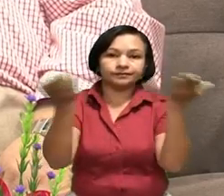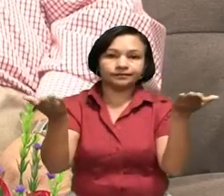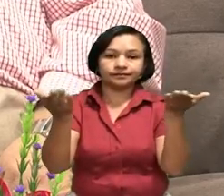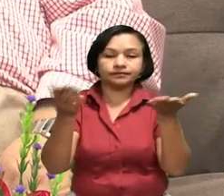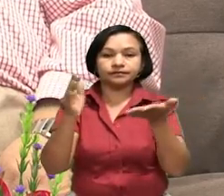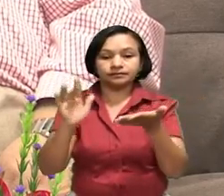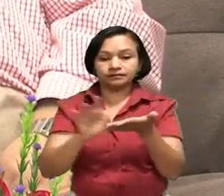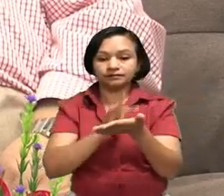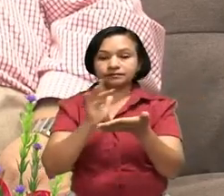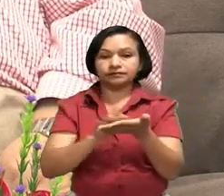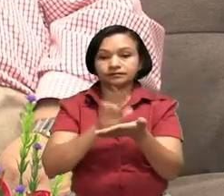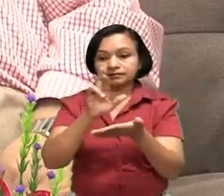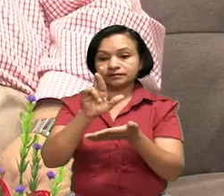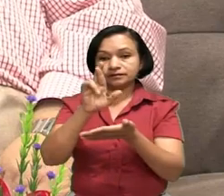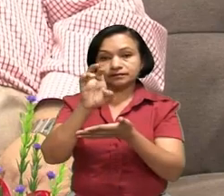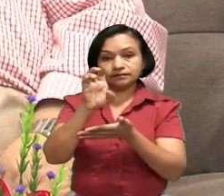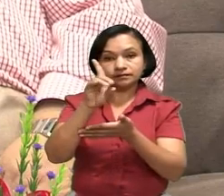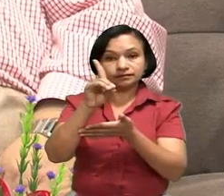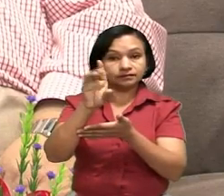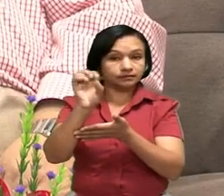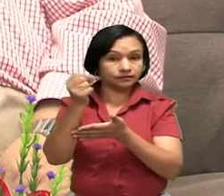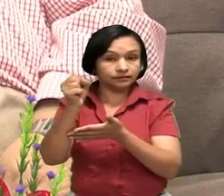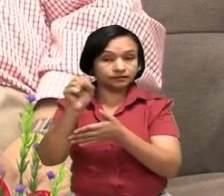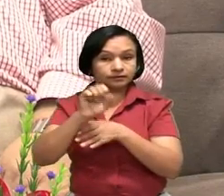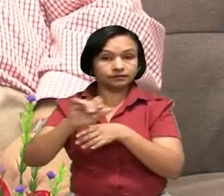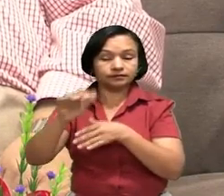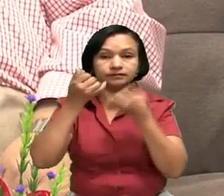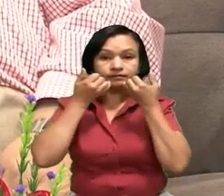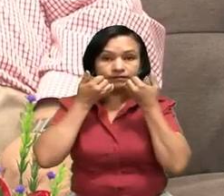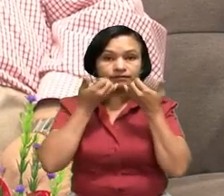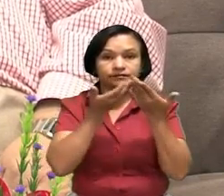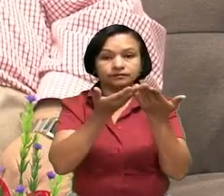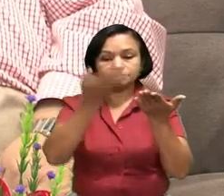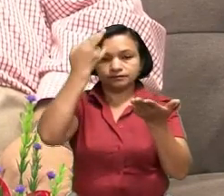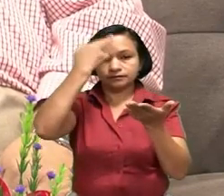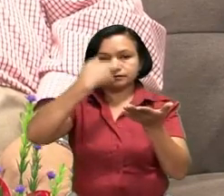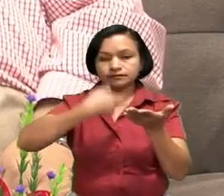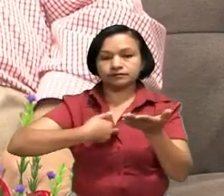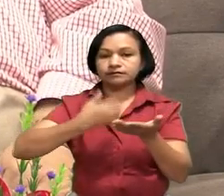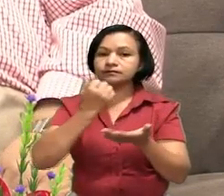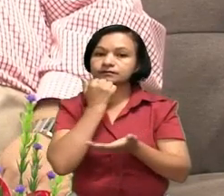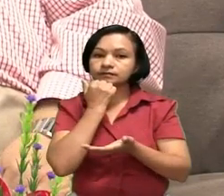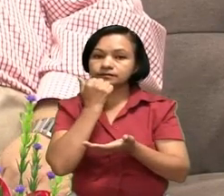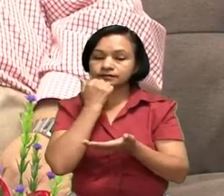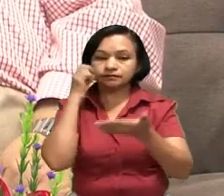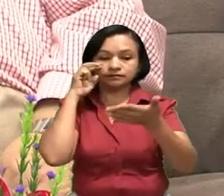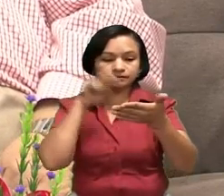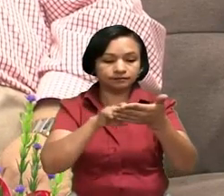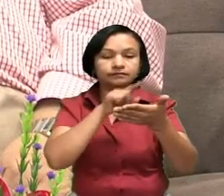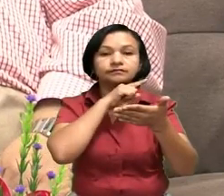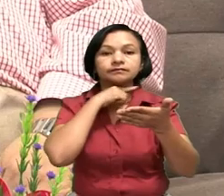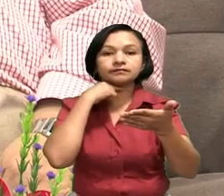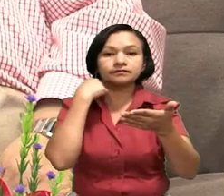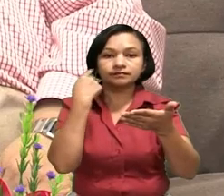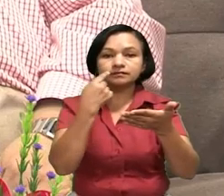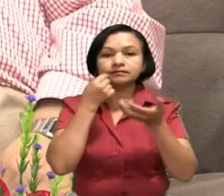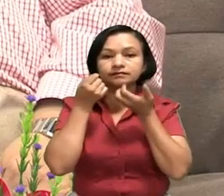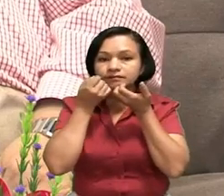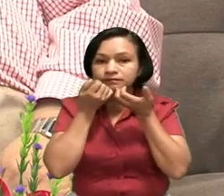tales redes sociales la información y comenten la irresponsabilidad de validarlas como ciertas